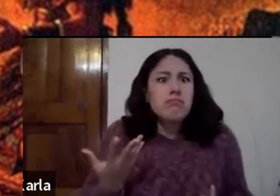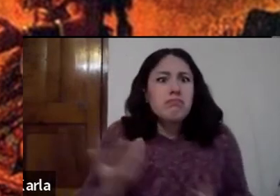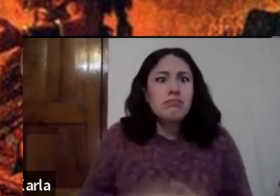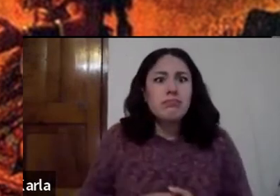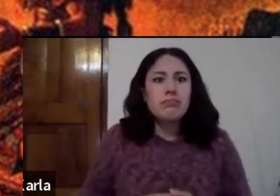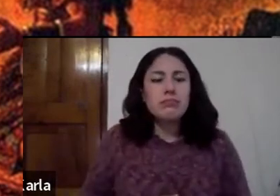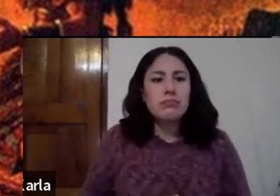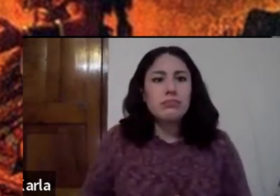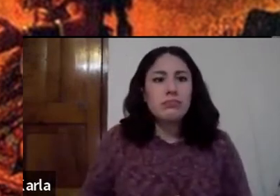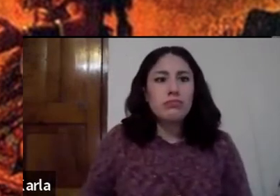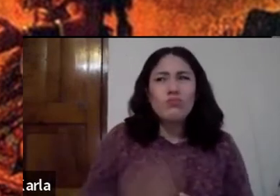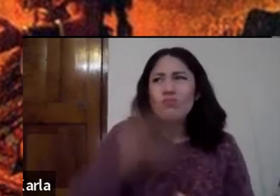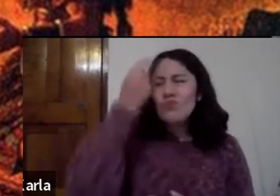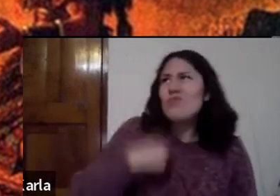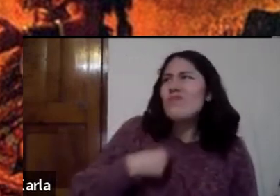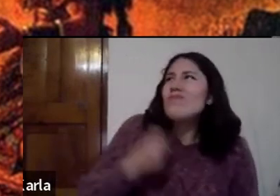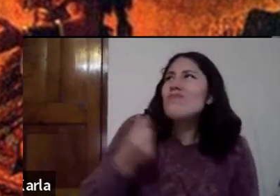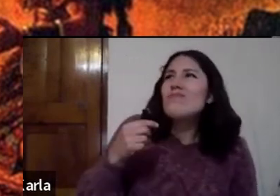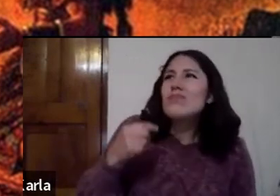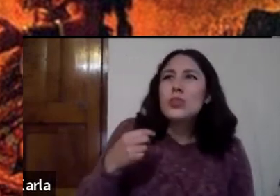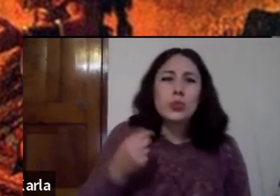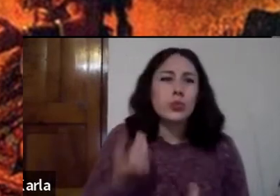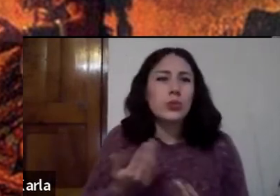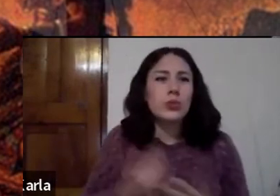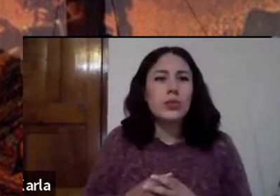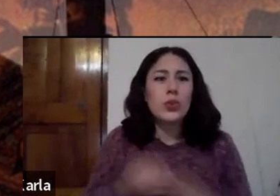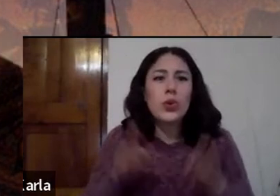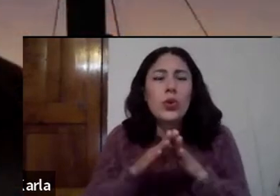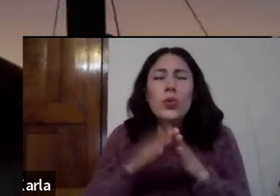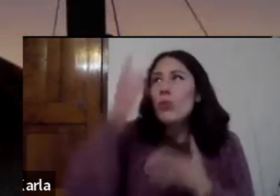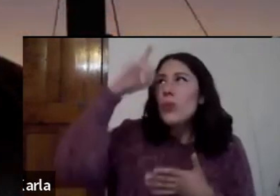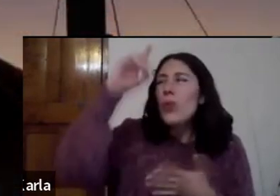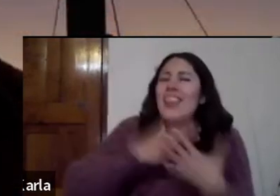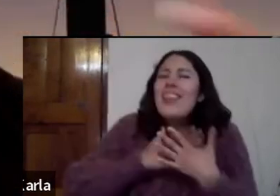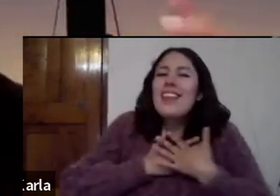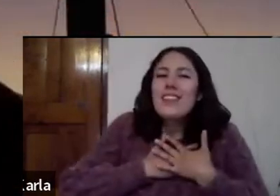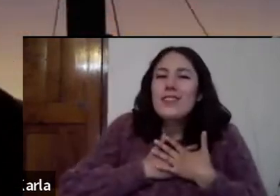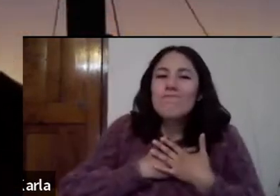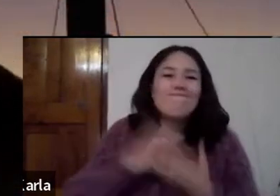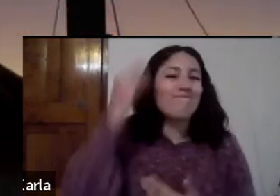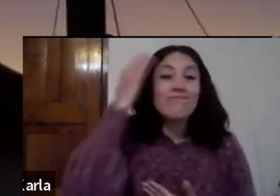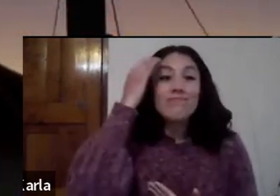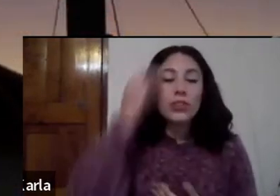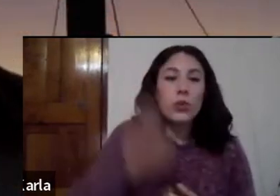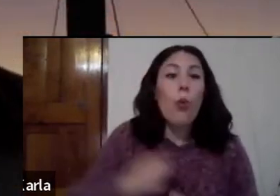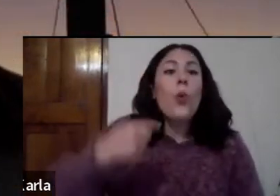hablando. No saben quién soy yo como este Dios creador amoroso. Yo